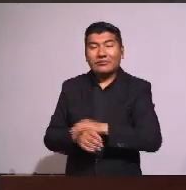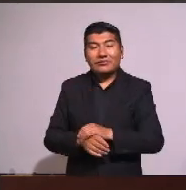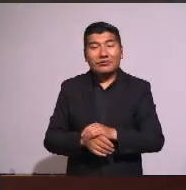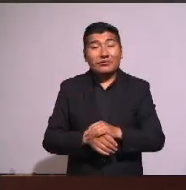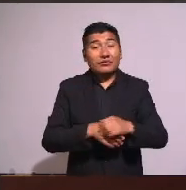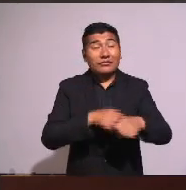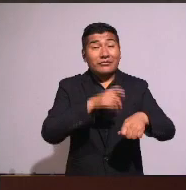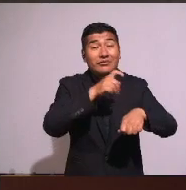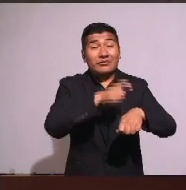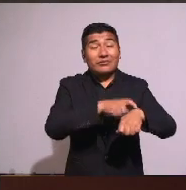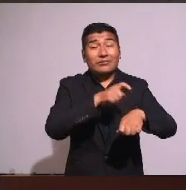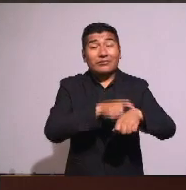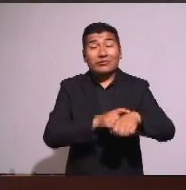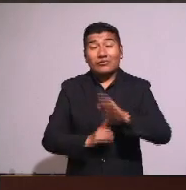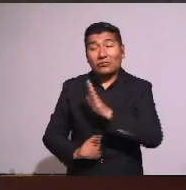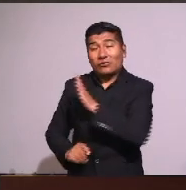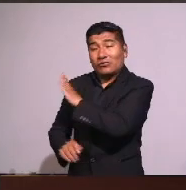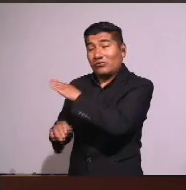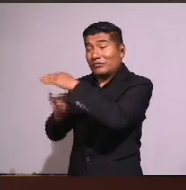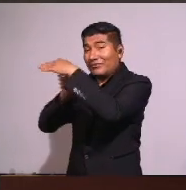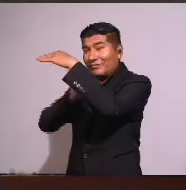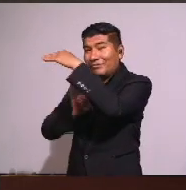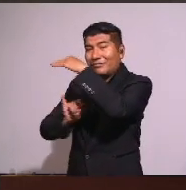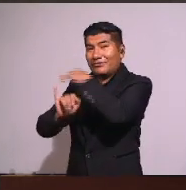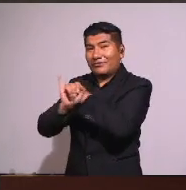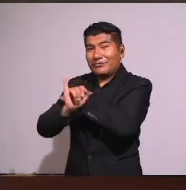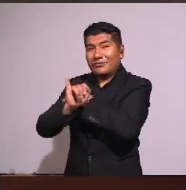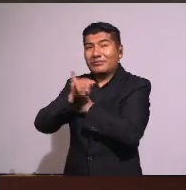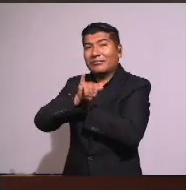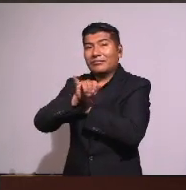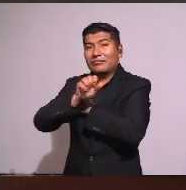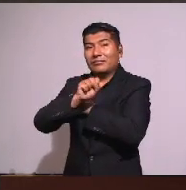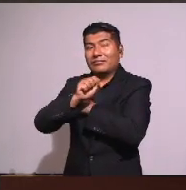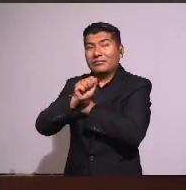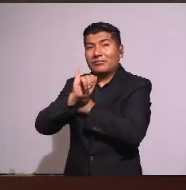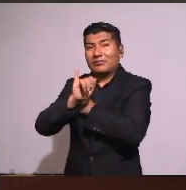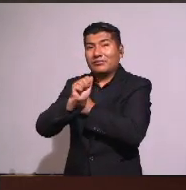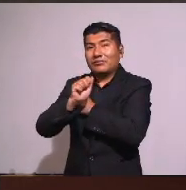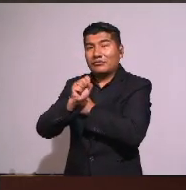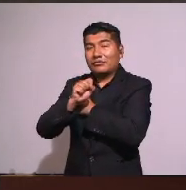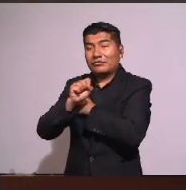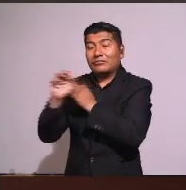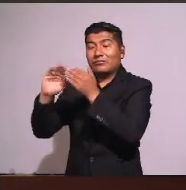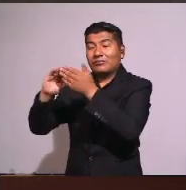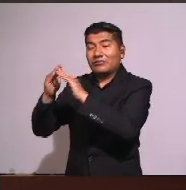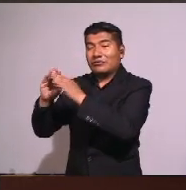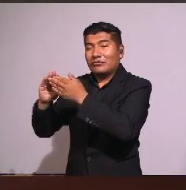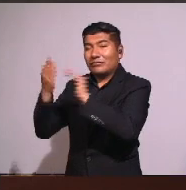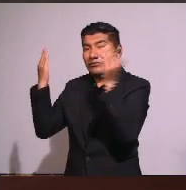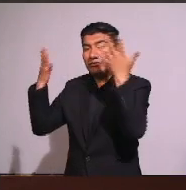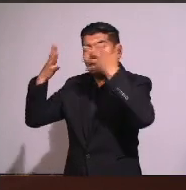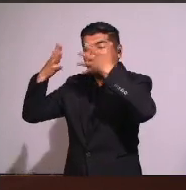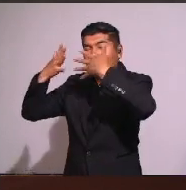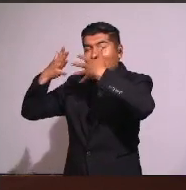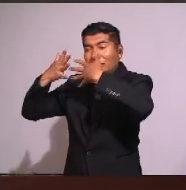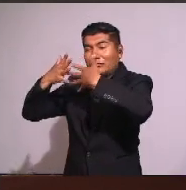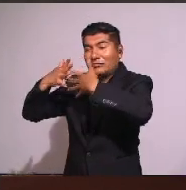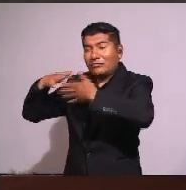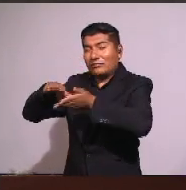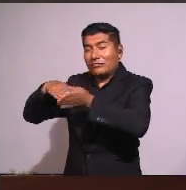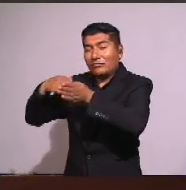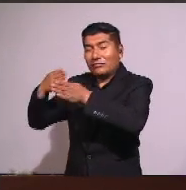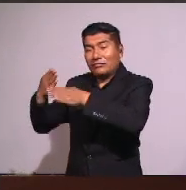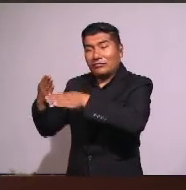En tiempo de Isaías, el pueblo se encontraba en tinieblas, en sombra de